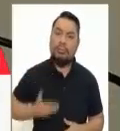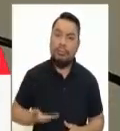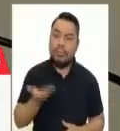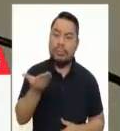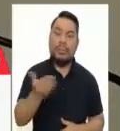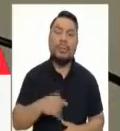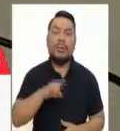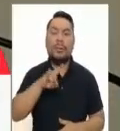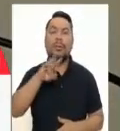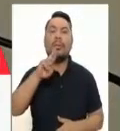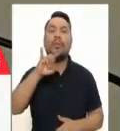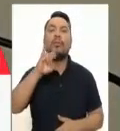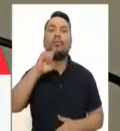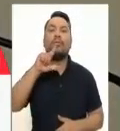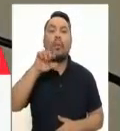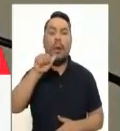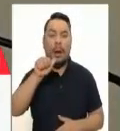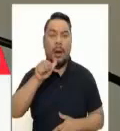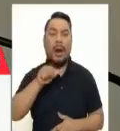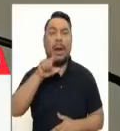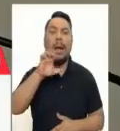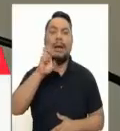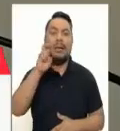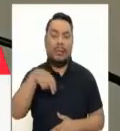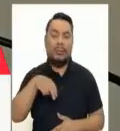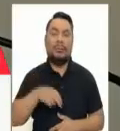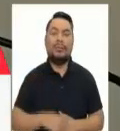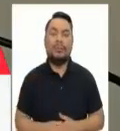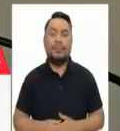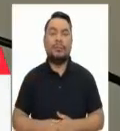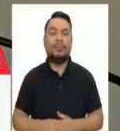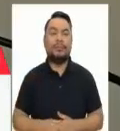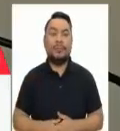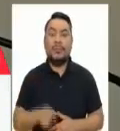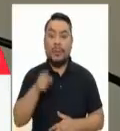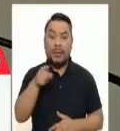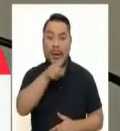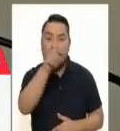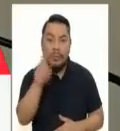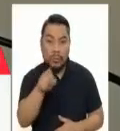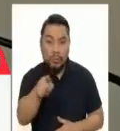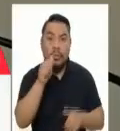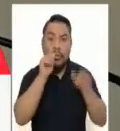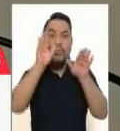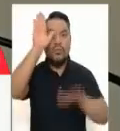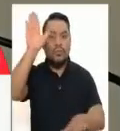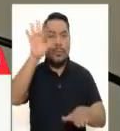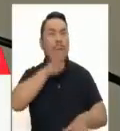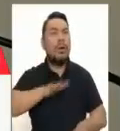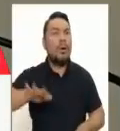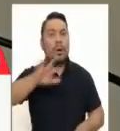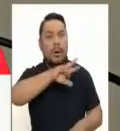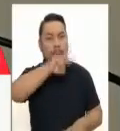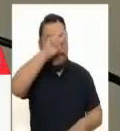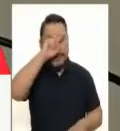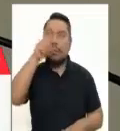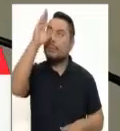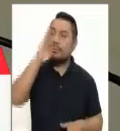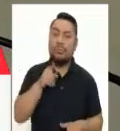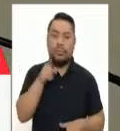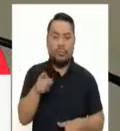Úrsula desilú León chempén jura usted por Dios y la patria